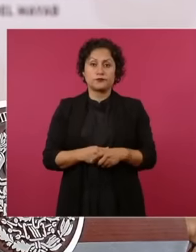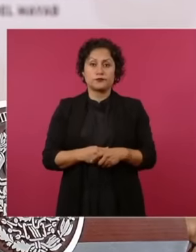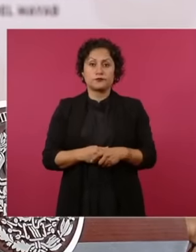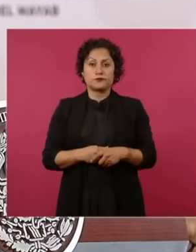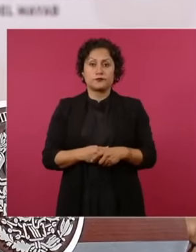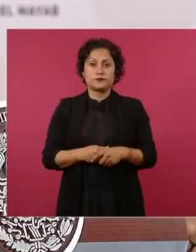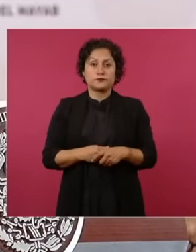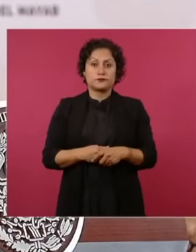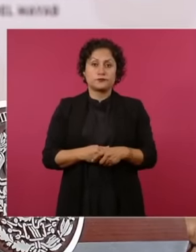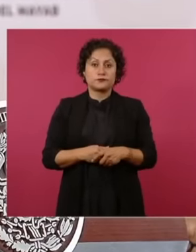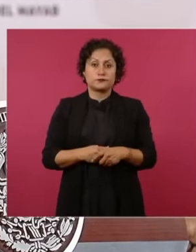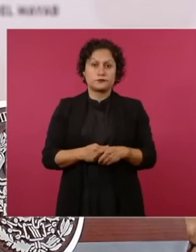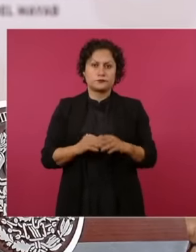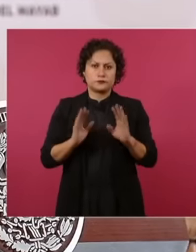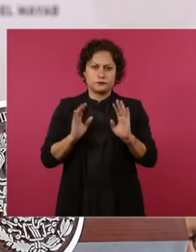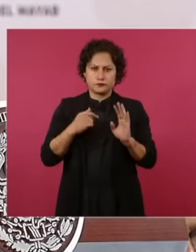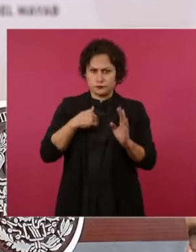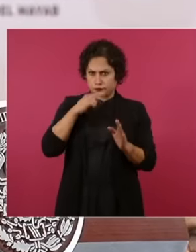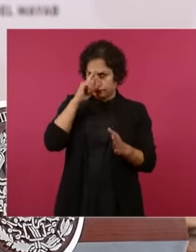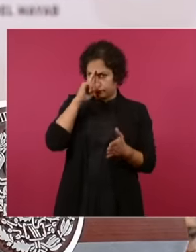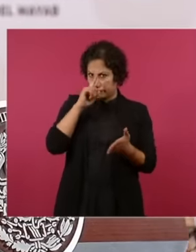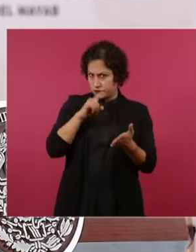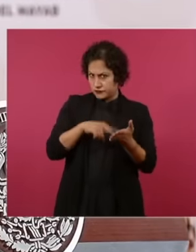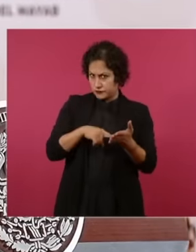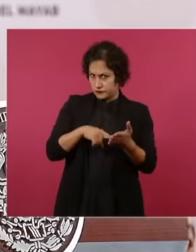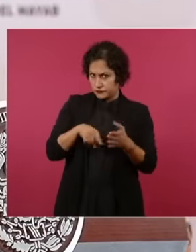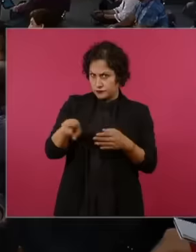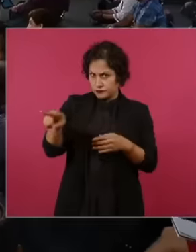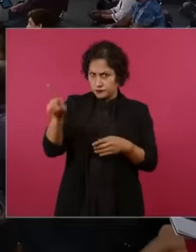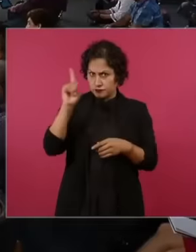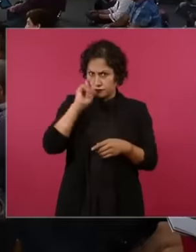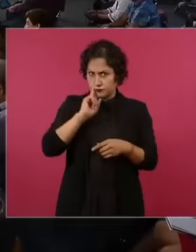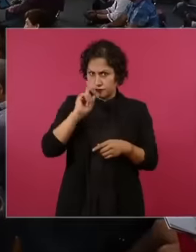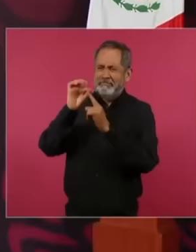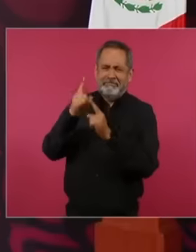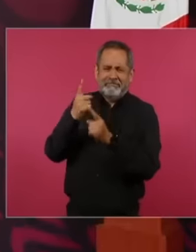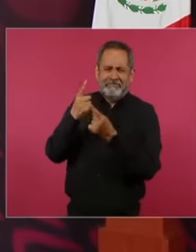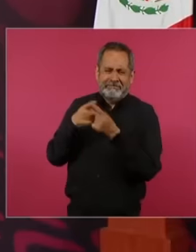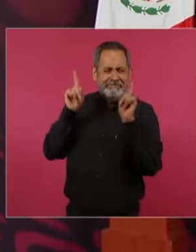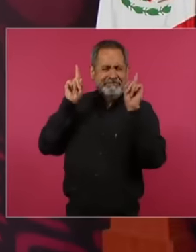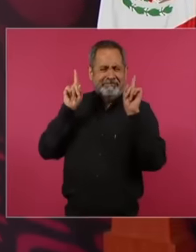Creo que eso lo usó ella, ¿no?, en su campaña. Sí, fue su lema de campaña.